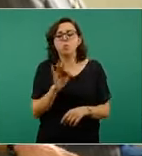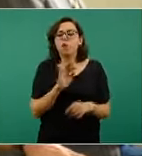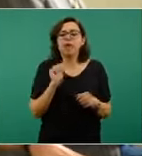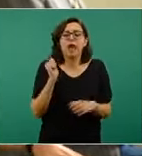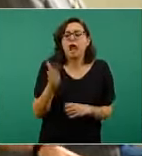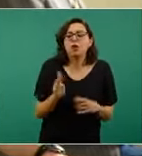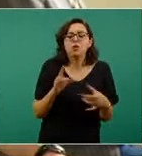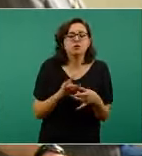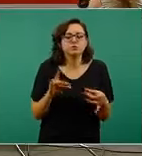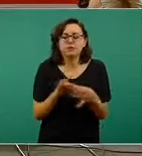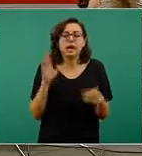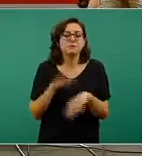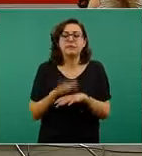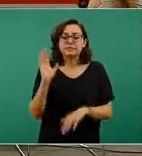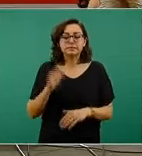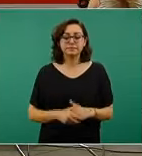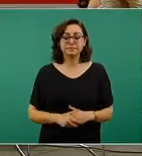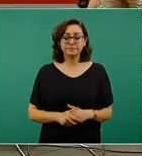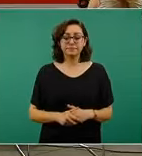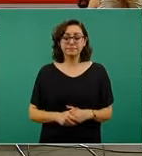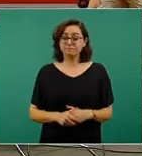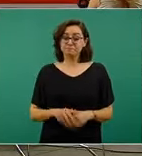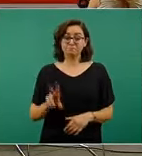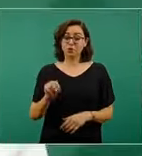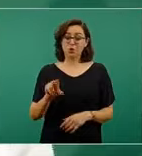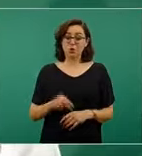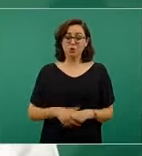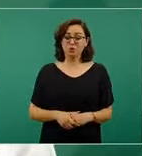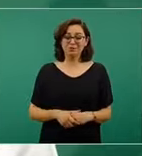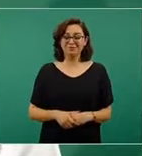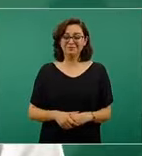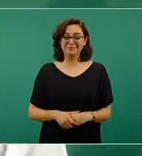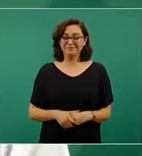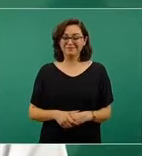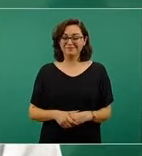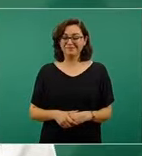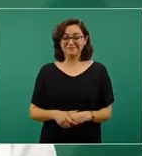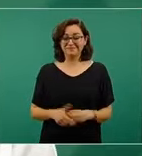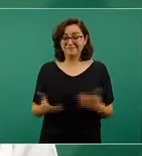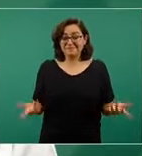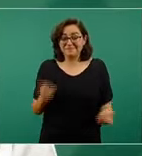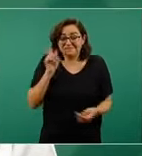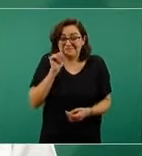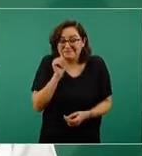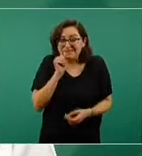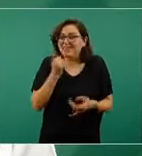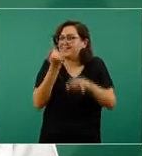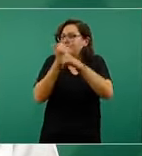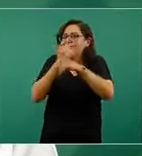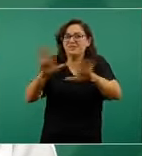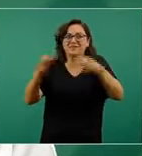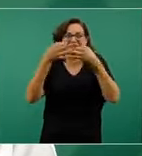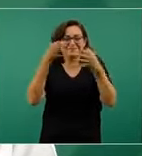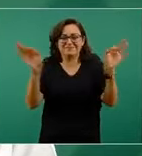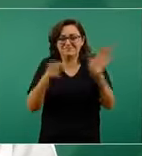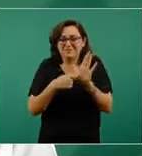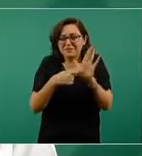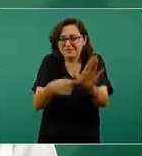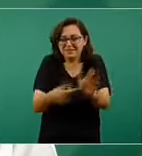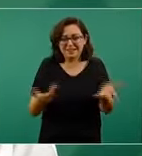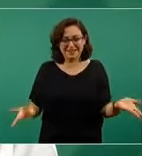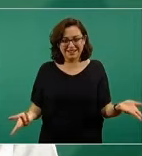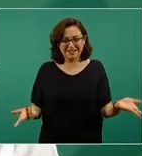adelantito. No demasiado, porque si no, entonces no tiene caso que mañana lo presentemos, pero